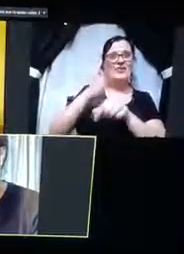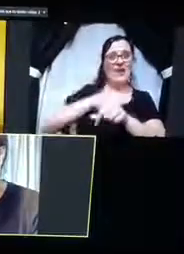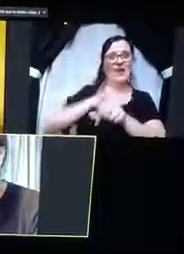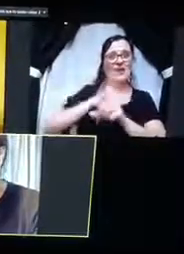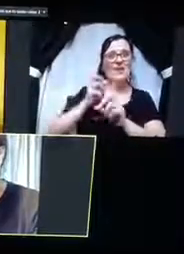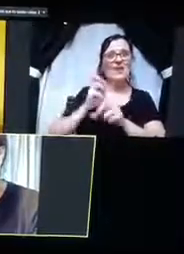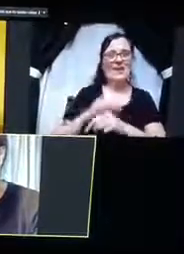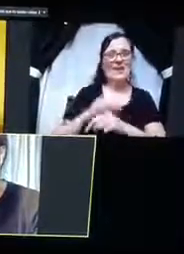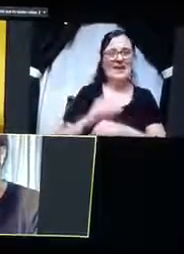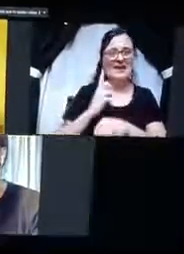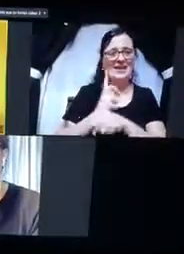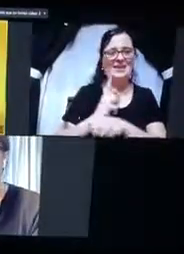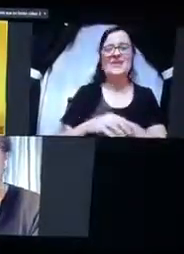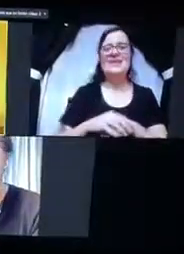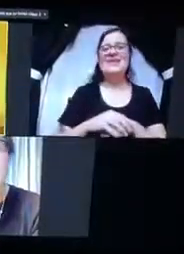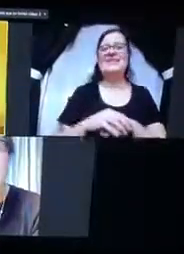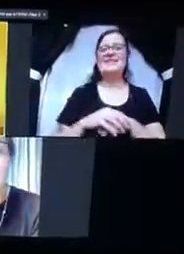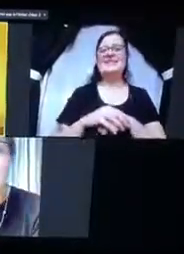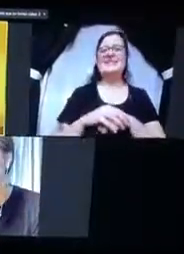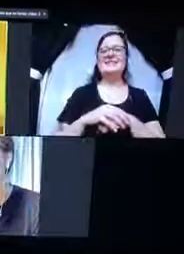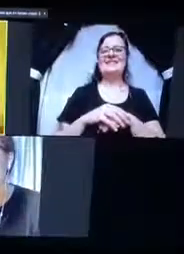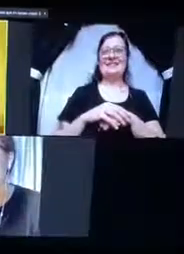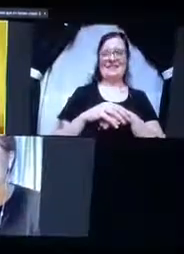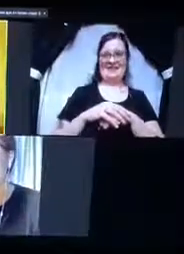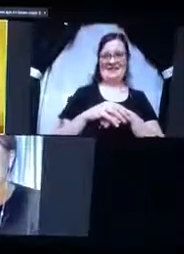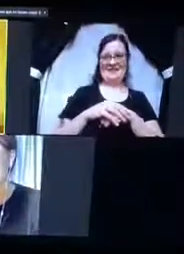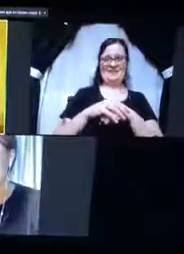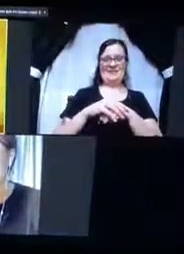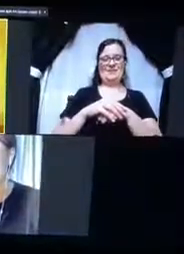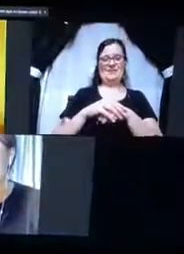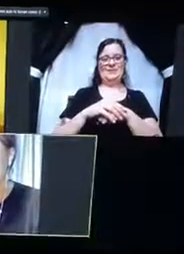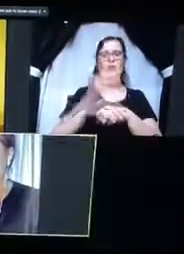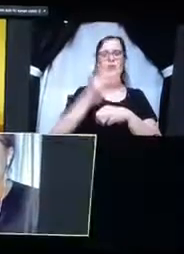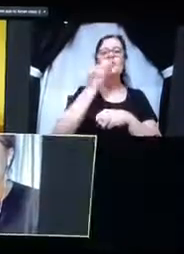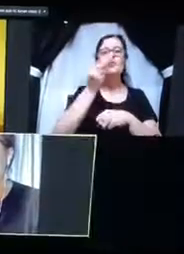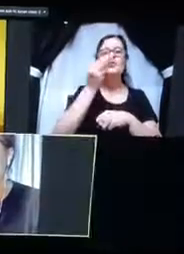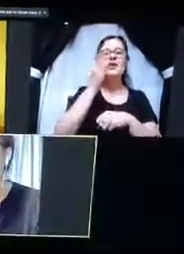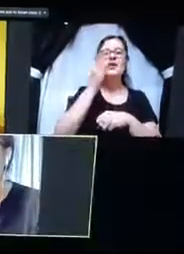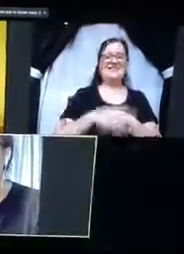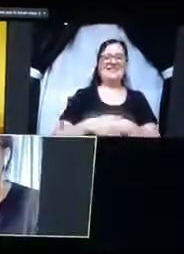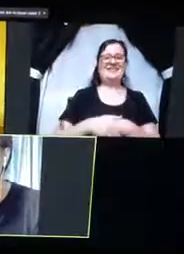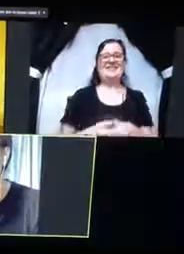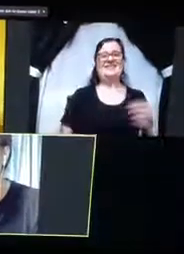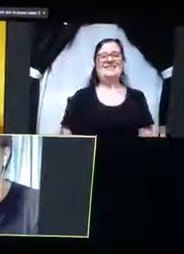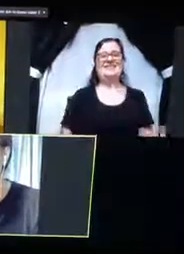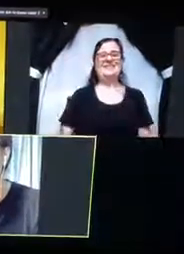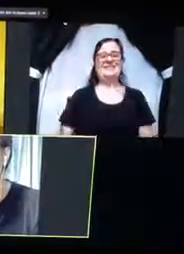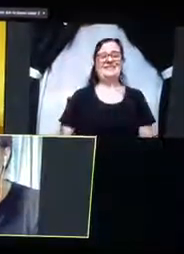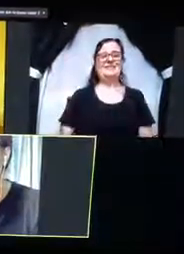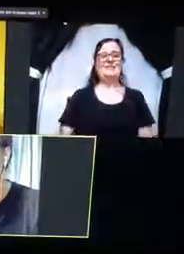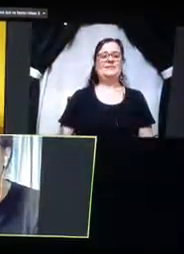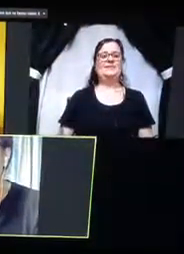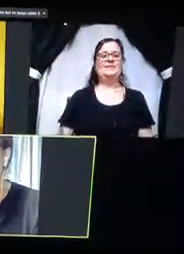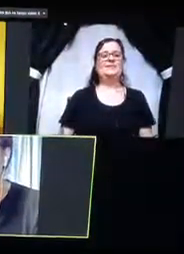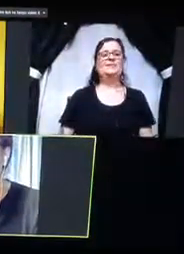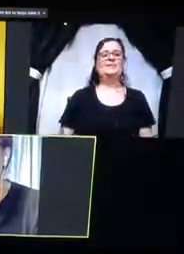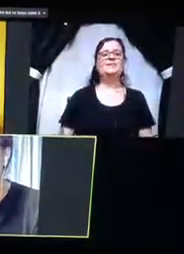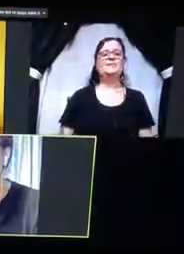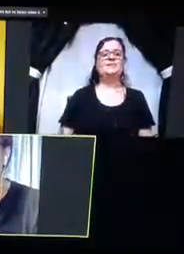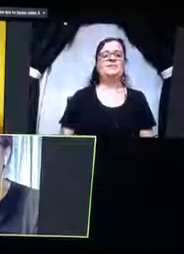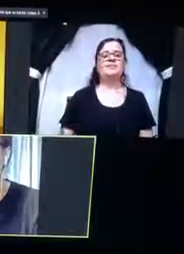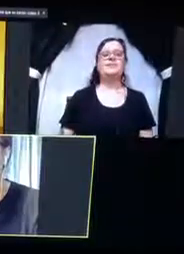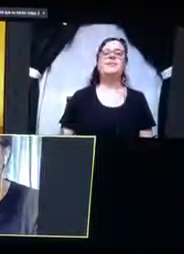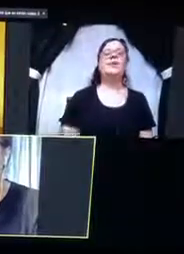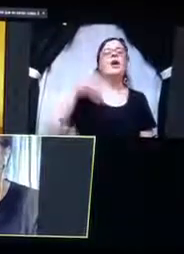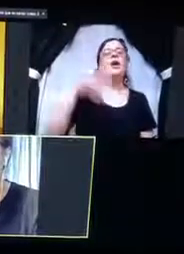Qué lindo. Sí. Bueno, Te mando besos. acá también, bueno, Mónica